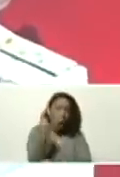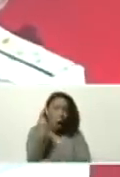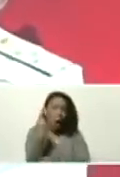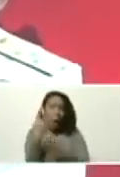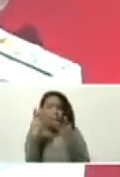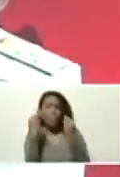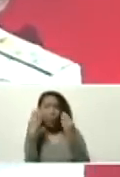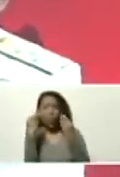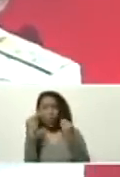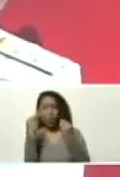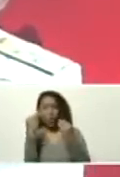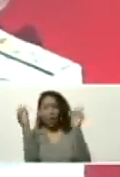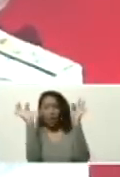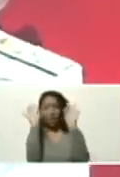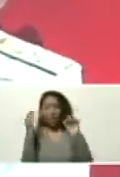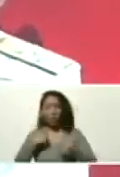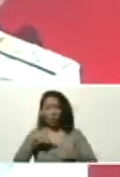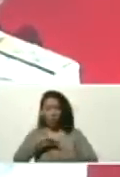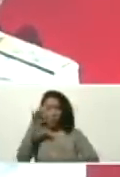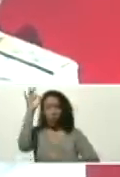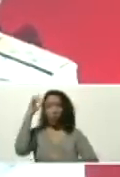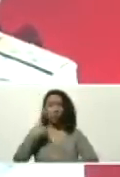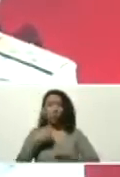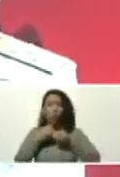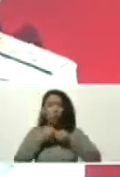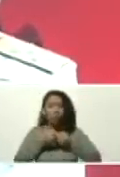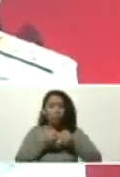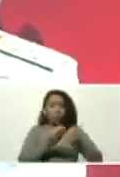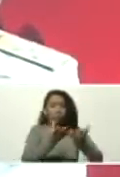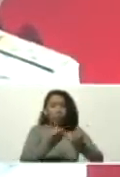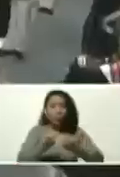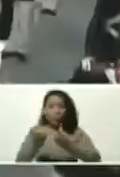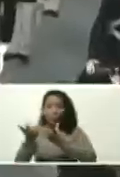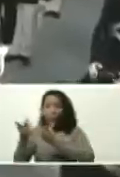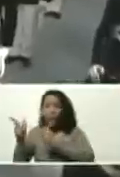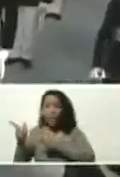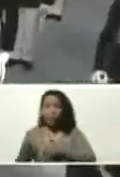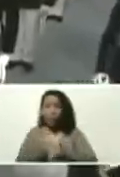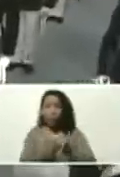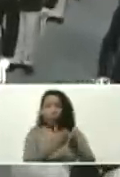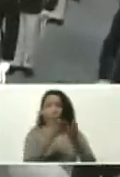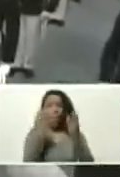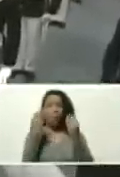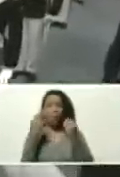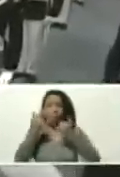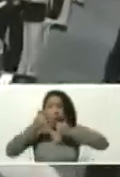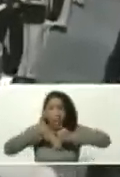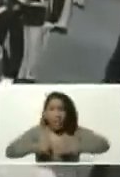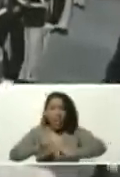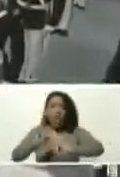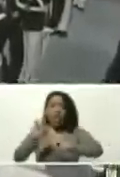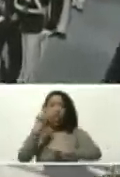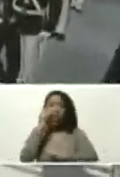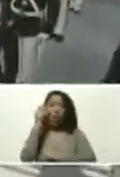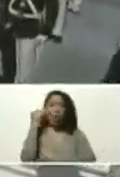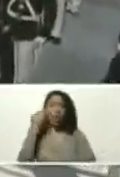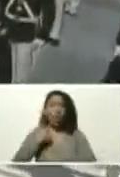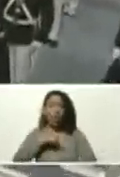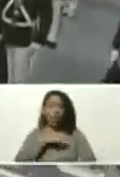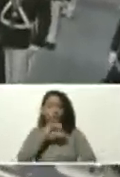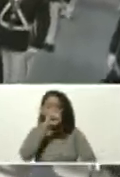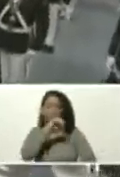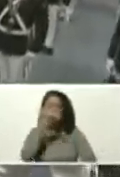fragmentos de nuestro espíritu hemos esparcido por estas cubiertas. Y son muchos los hijos e hijas de nuestro